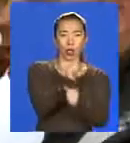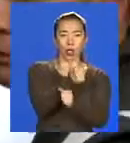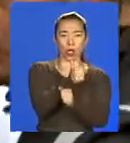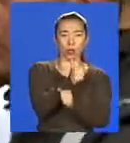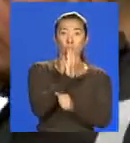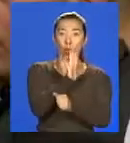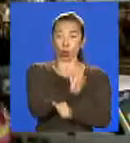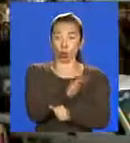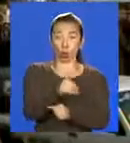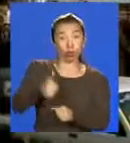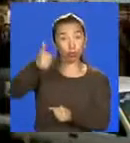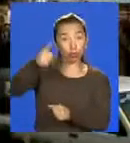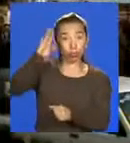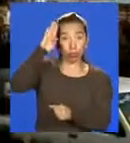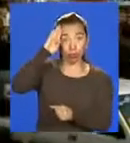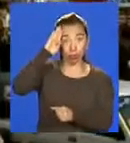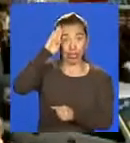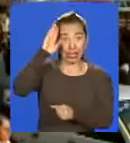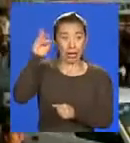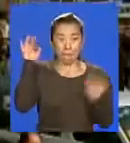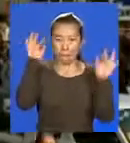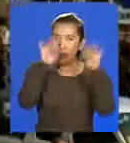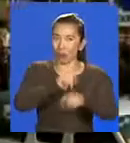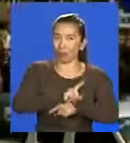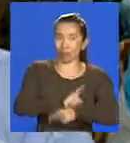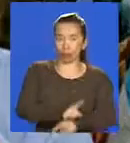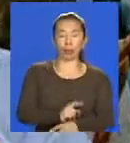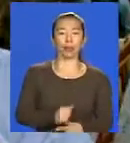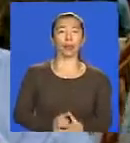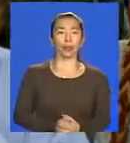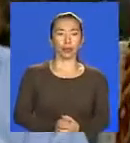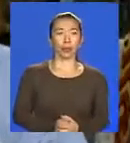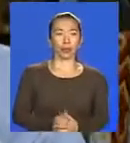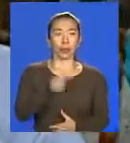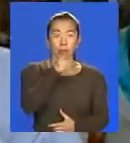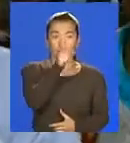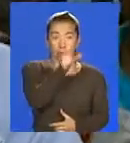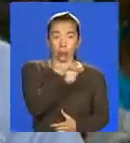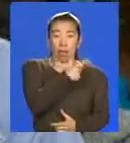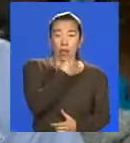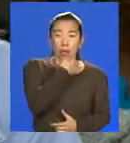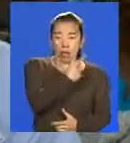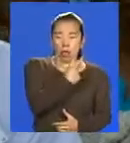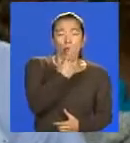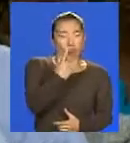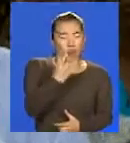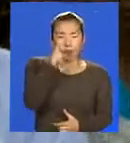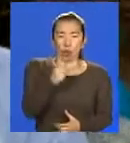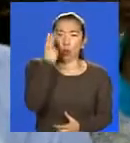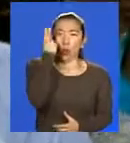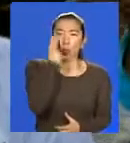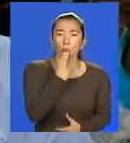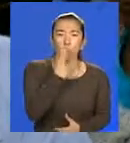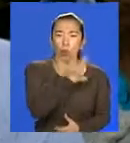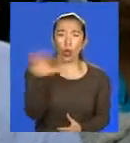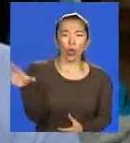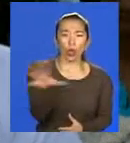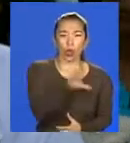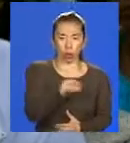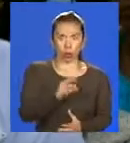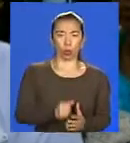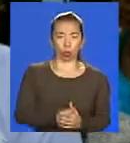autoridades distritales atendieron con inmediatez el hecho. Tenemos que comprometernos todos para asegurar que cualquier